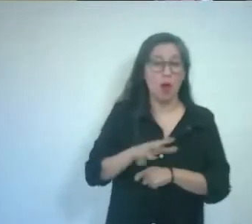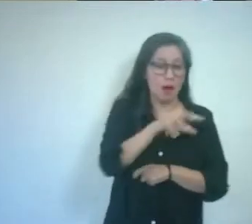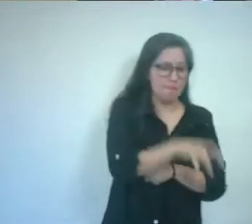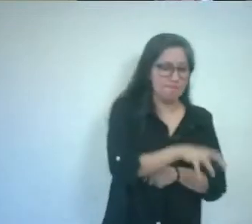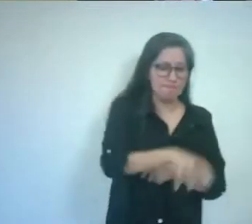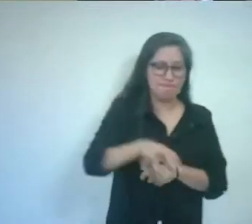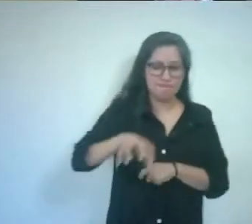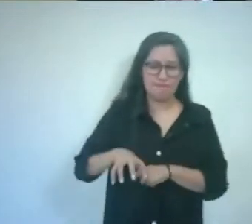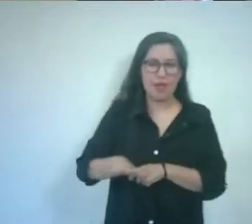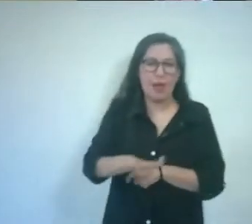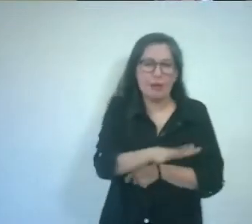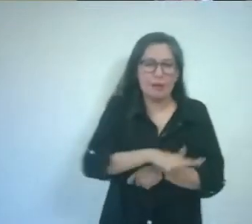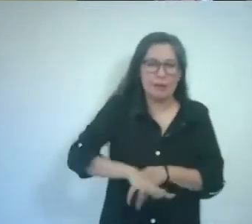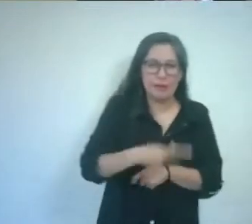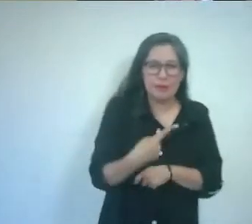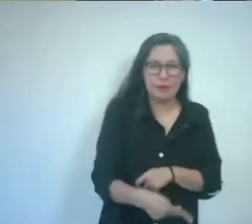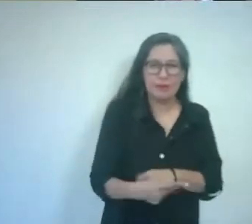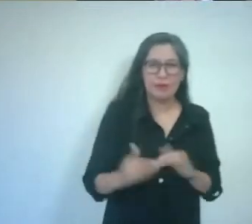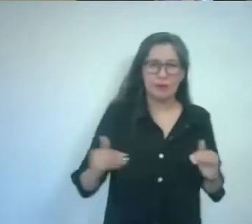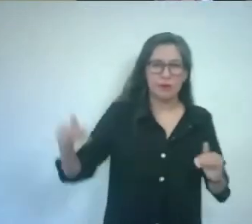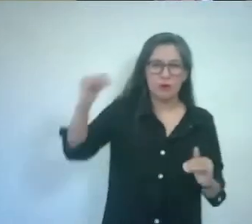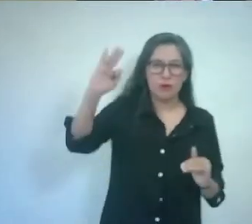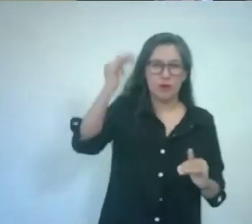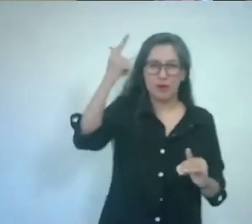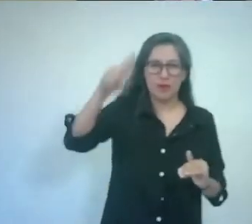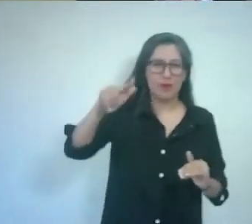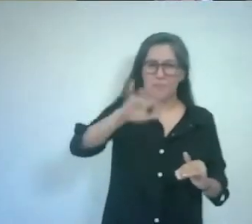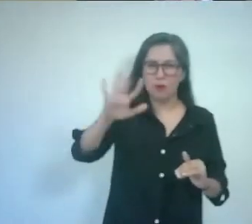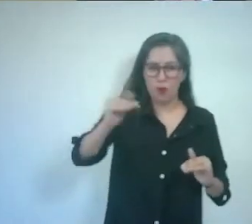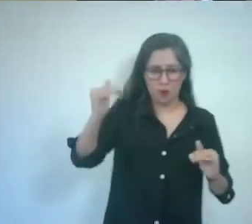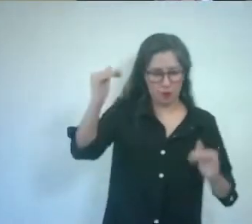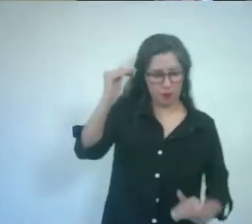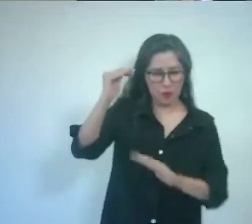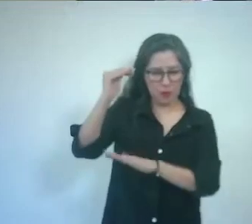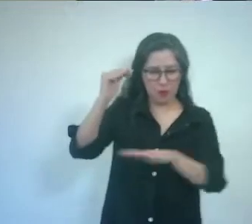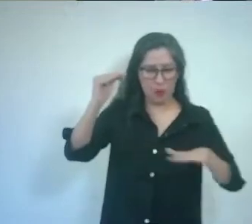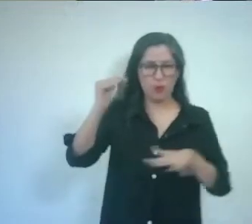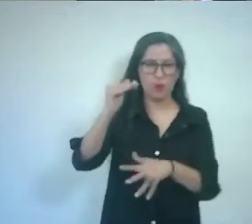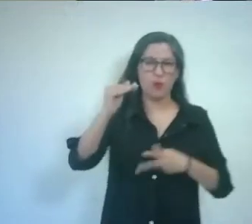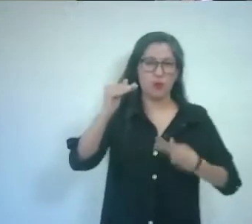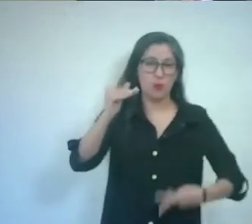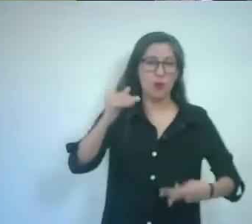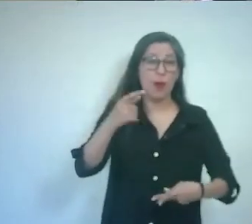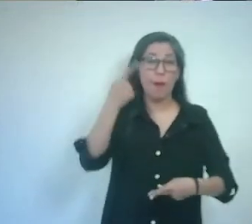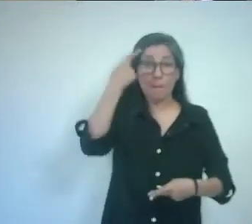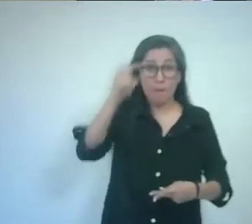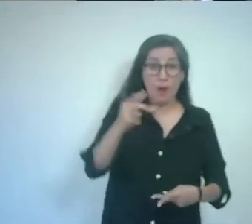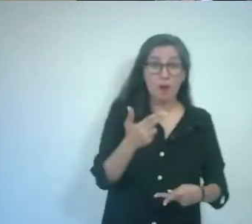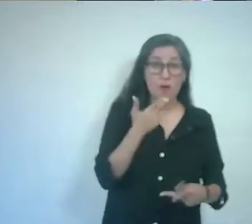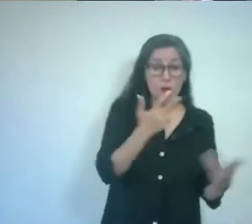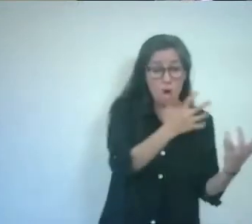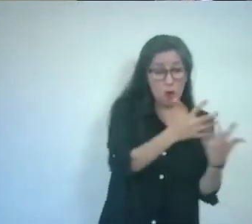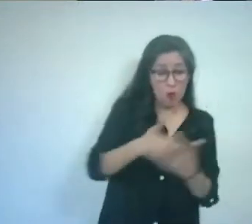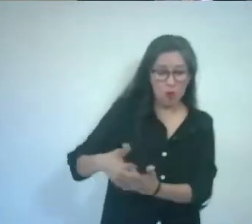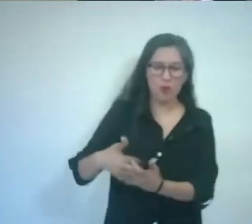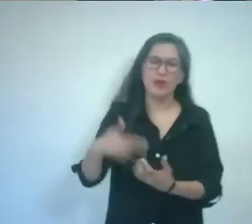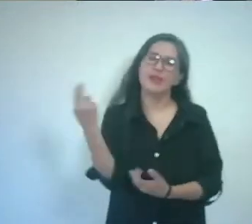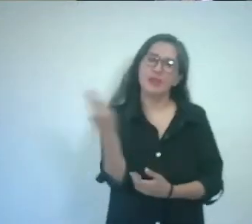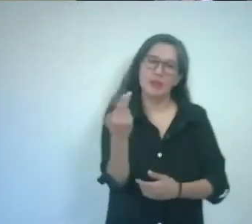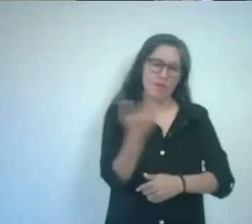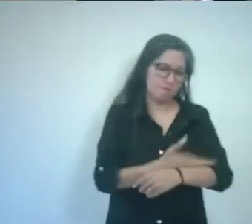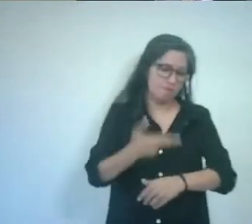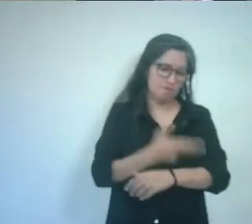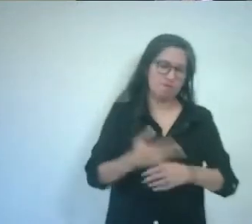ámbito local. Pero para que todo esto funcione, no solo implica la coordinación interinstitucional, sino sobre todo que